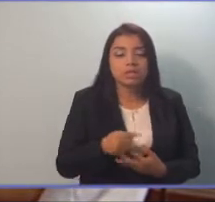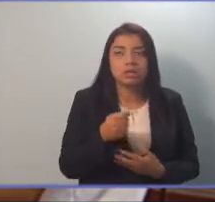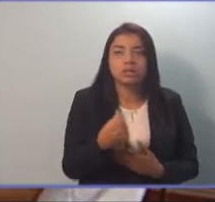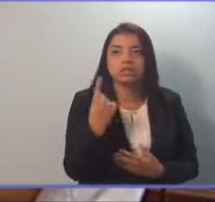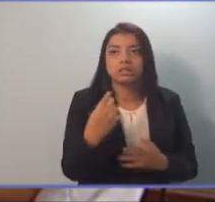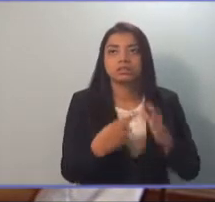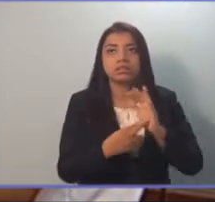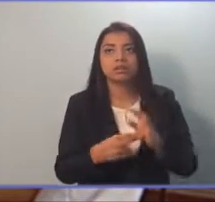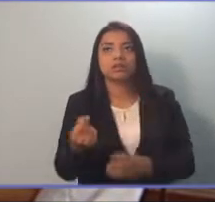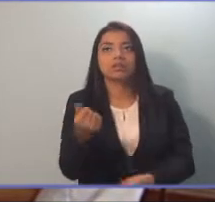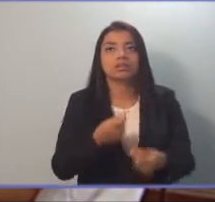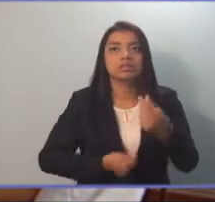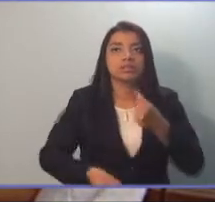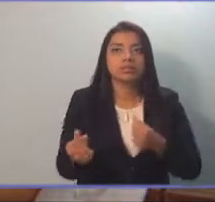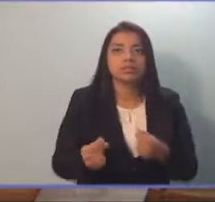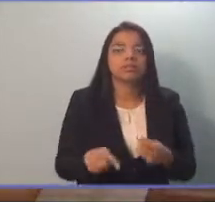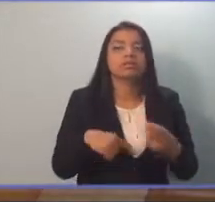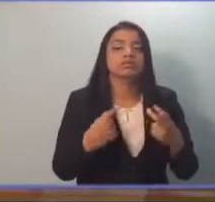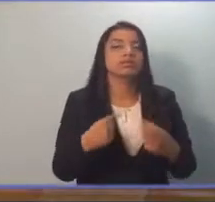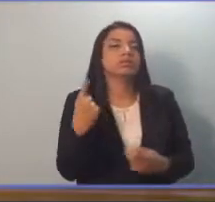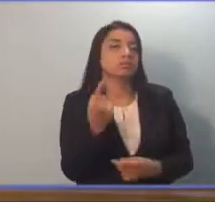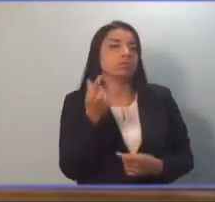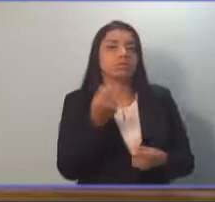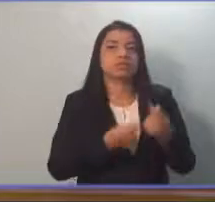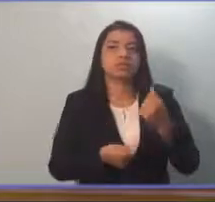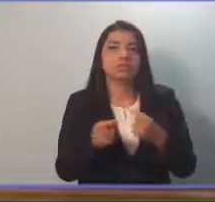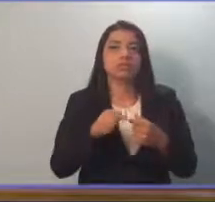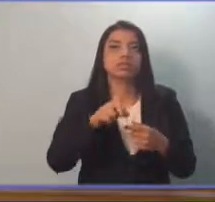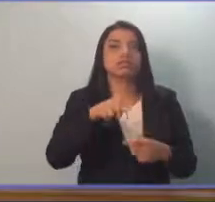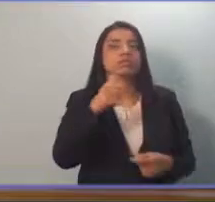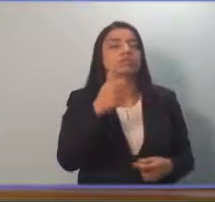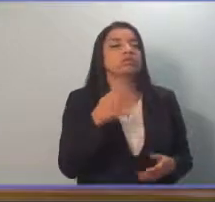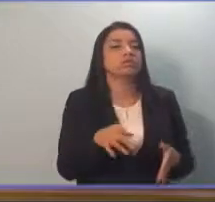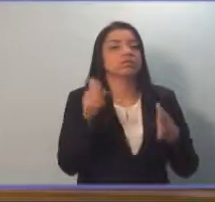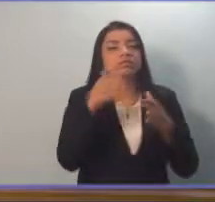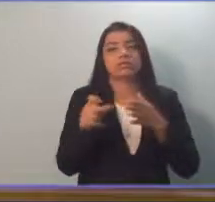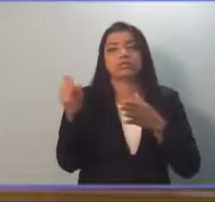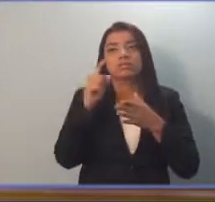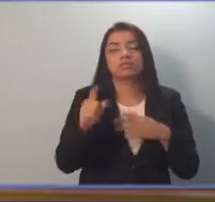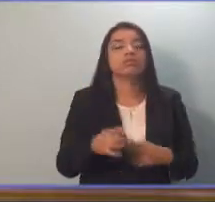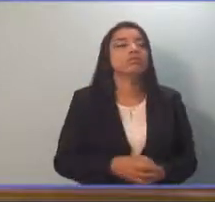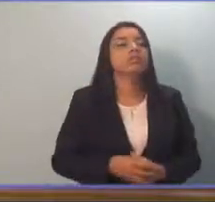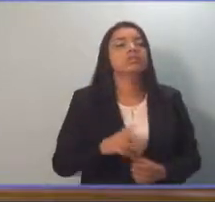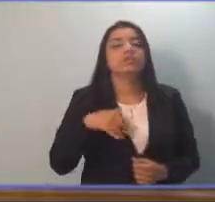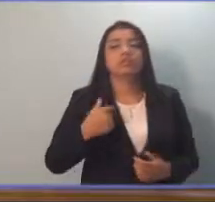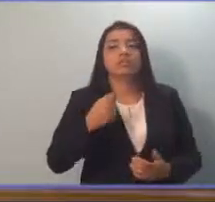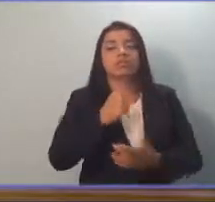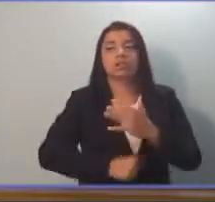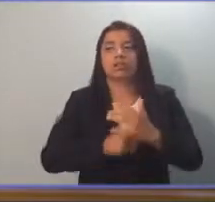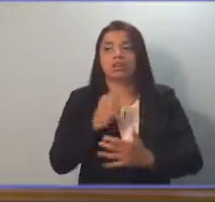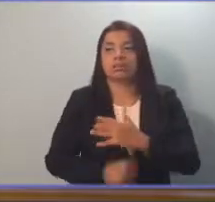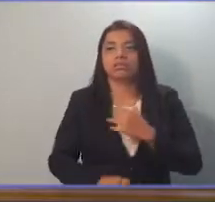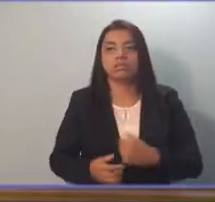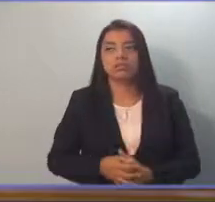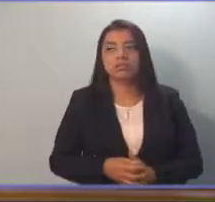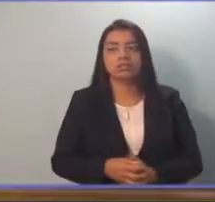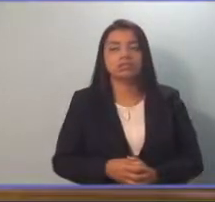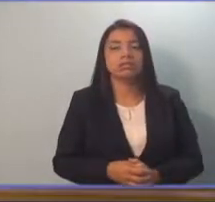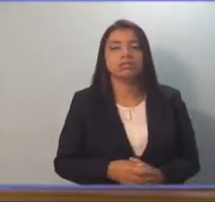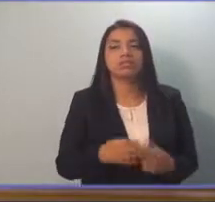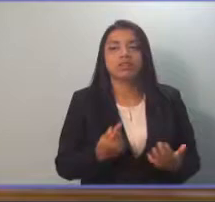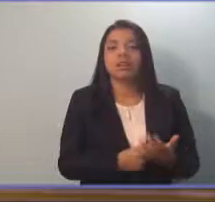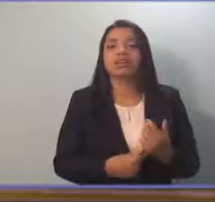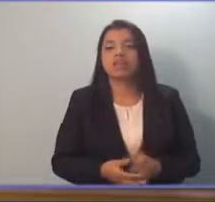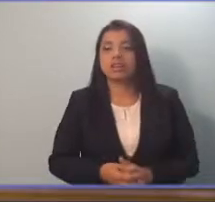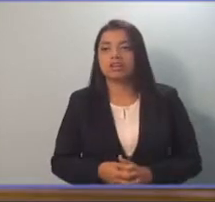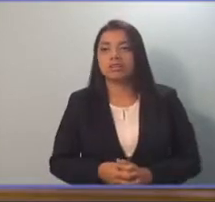representantes comerciales, personas de negocios, entre otros. Y otro esfuerzo importante en el tema migratorio